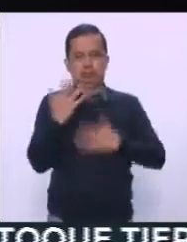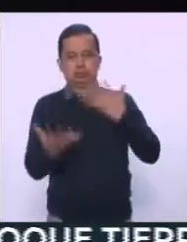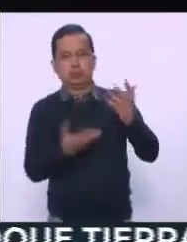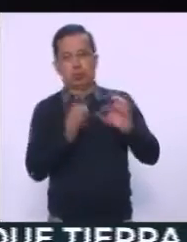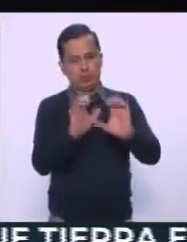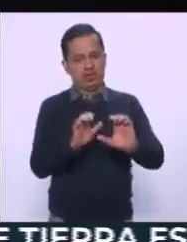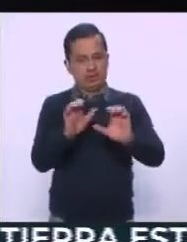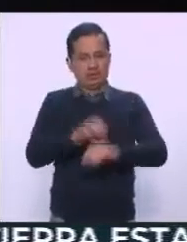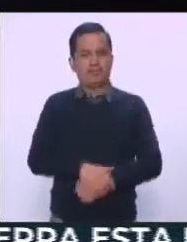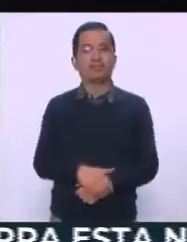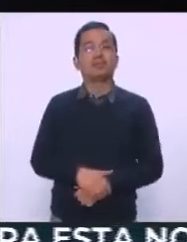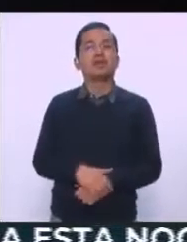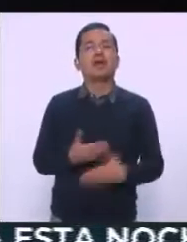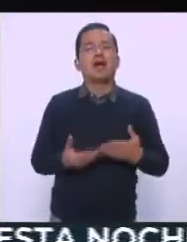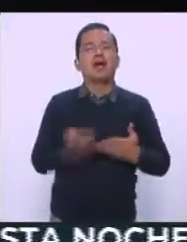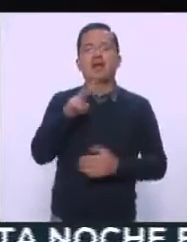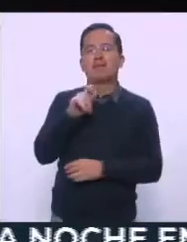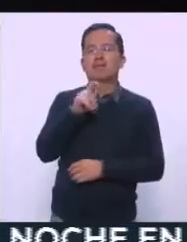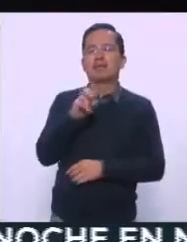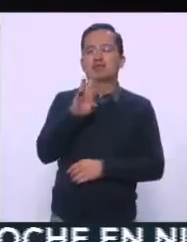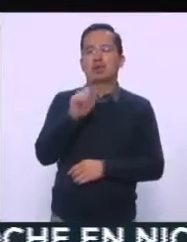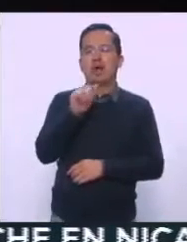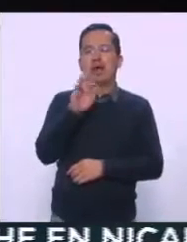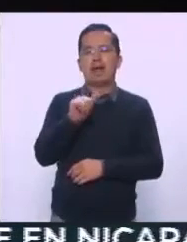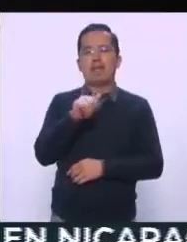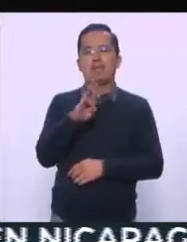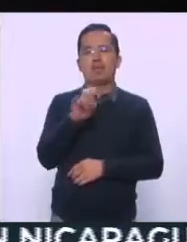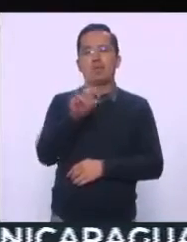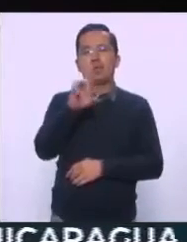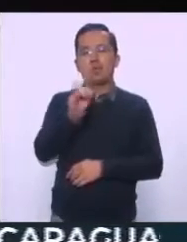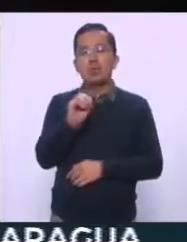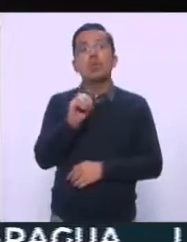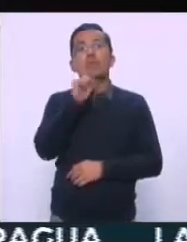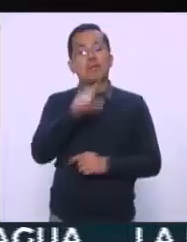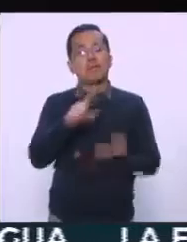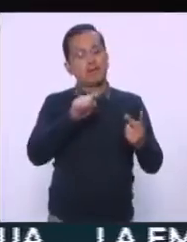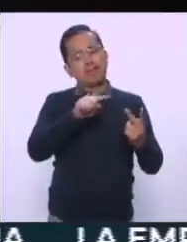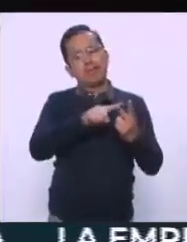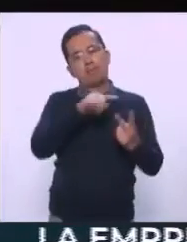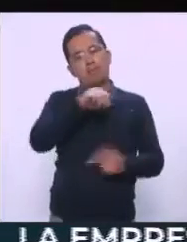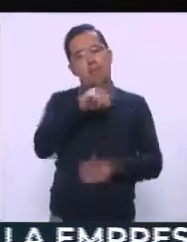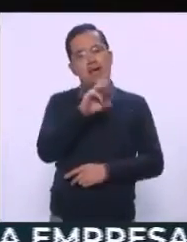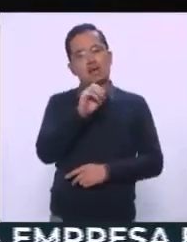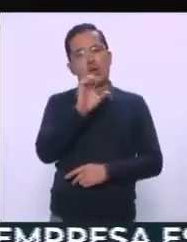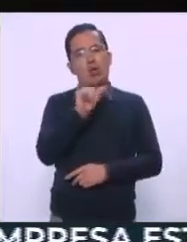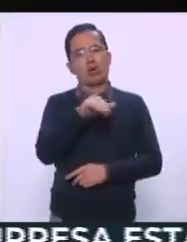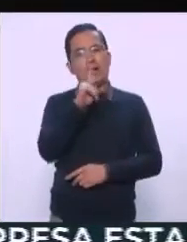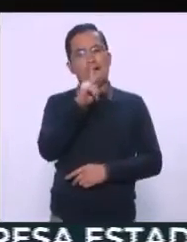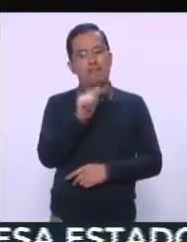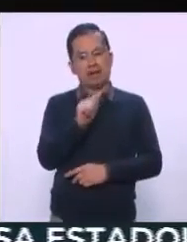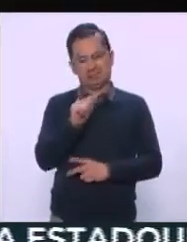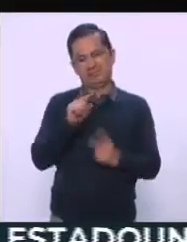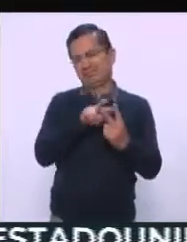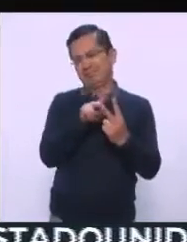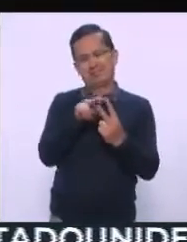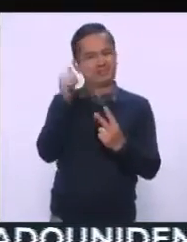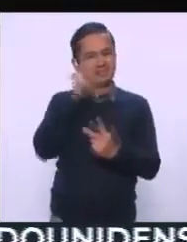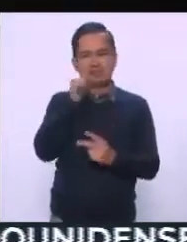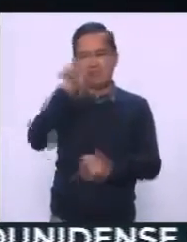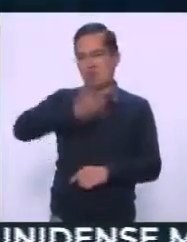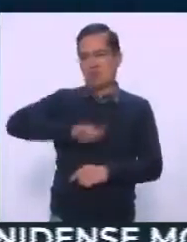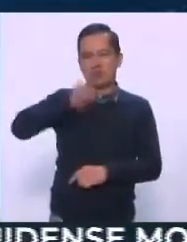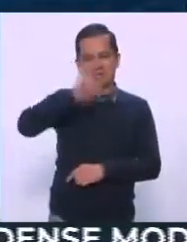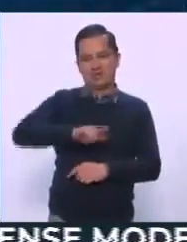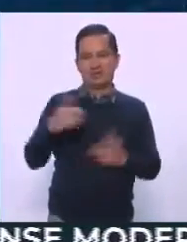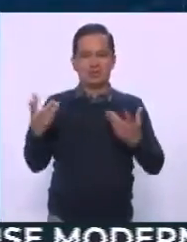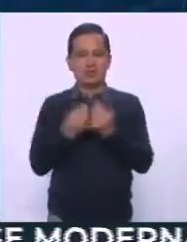Ya están con nosotros Víctor Aramburu y Mario Campa, usted ya los conoce, como todos los lunes, están con nosotros para hacer el análisis de este tema, del